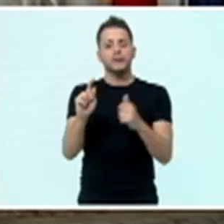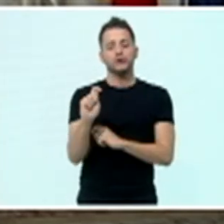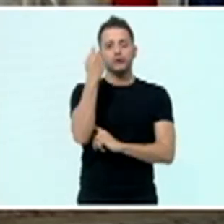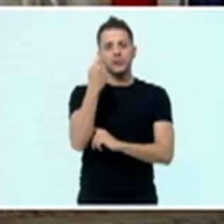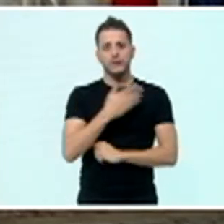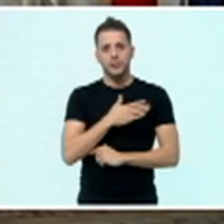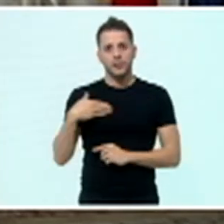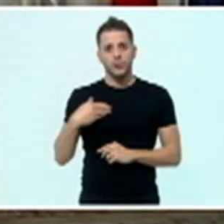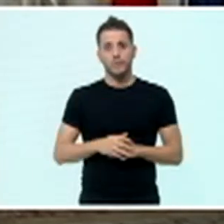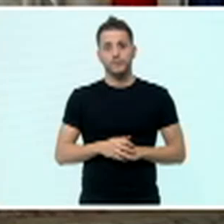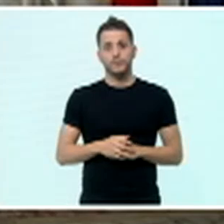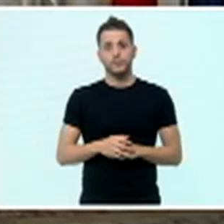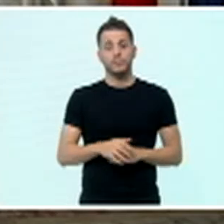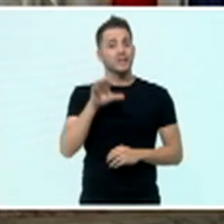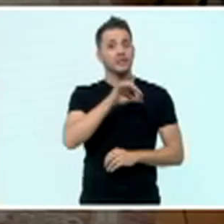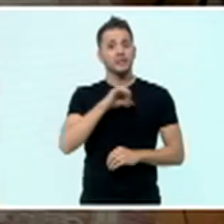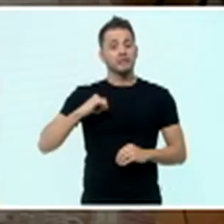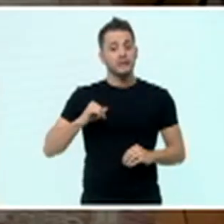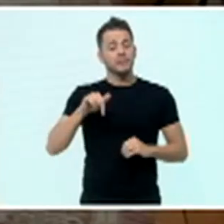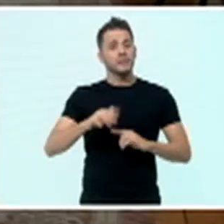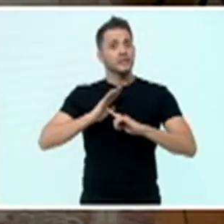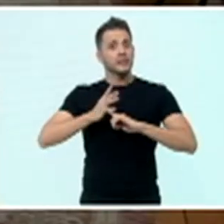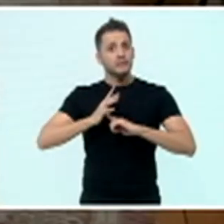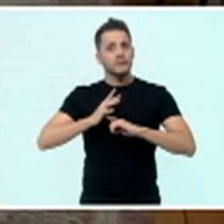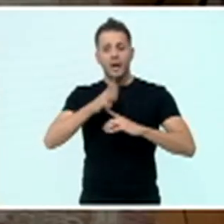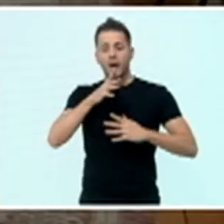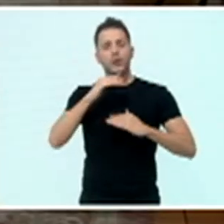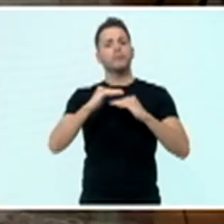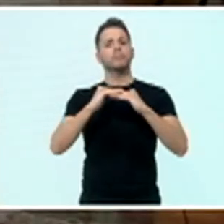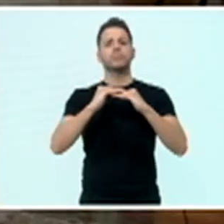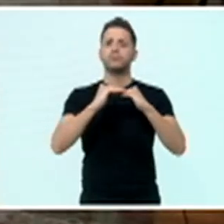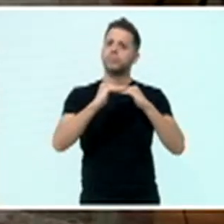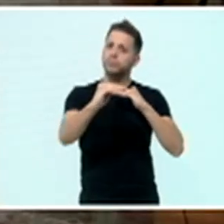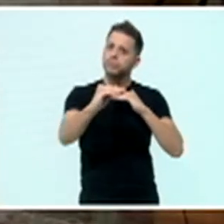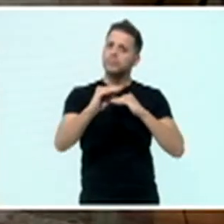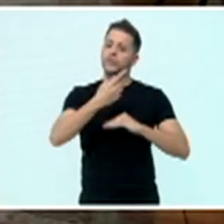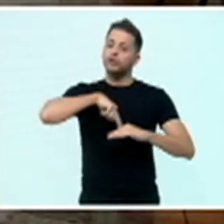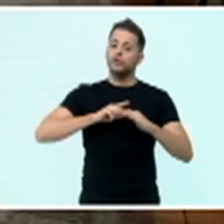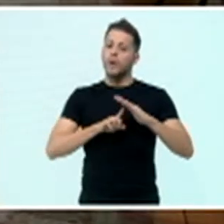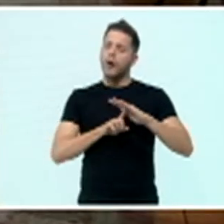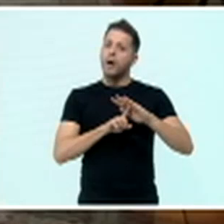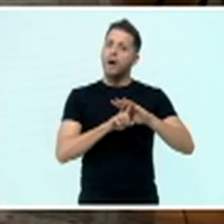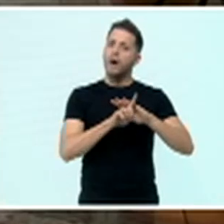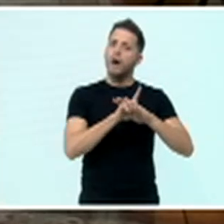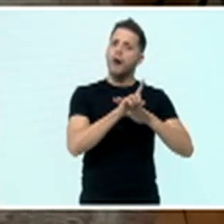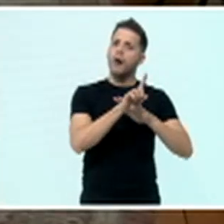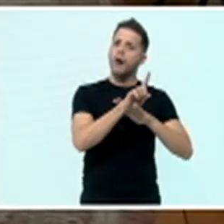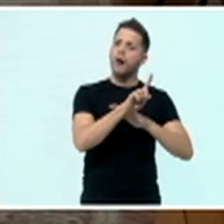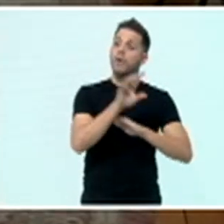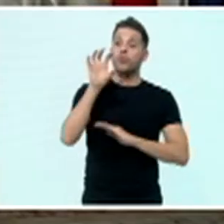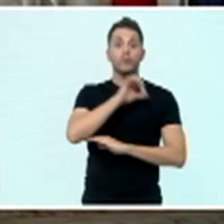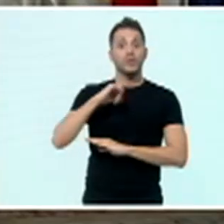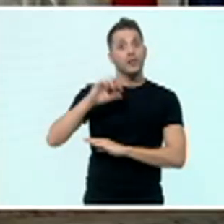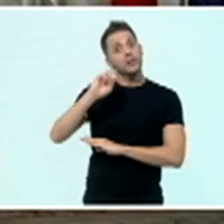hoy goza de estabilidad. Estamos creciendo. Estamos creciendo incluso por encima de lo que crecen muchas otras